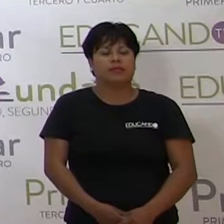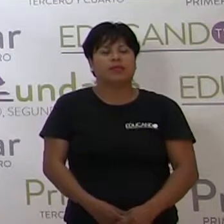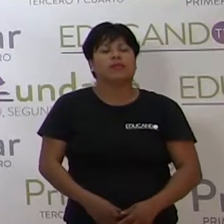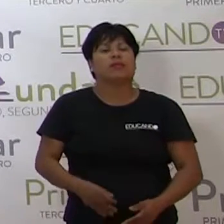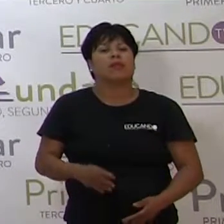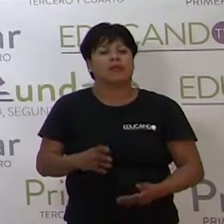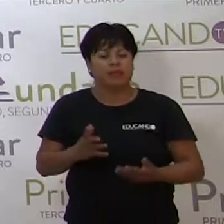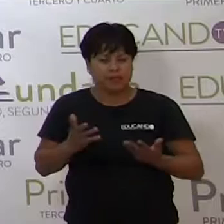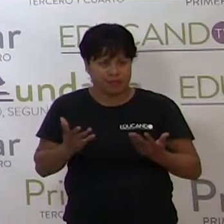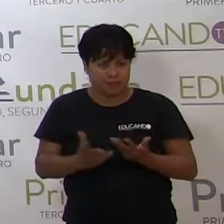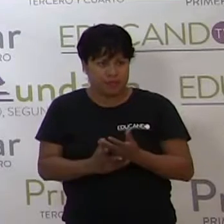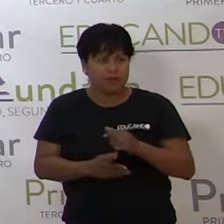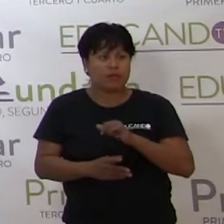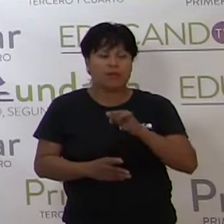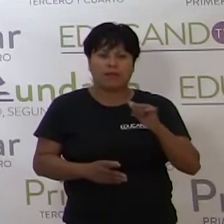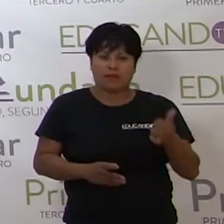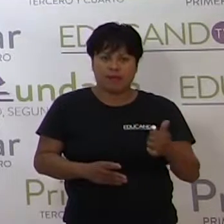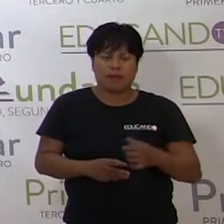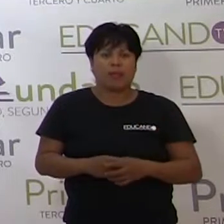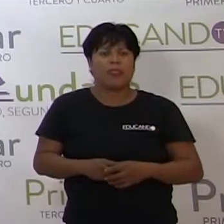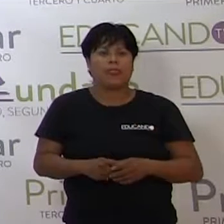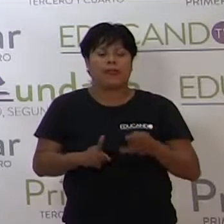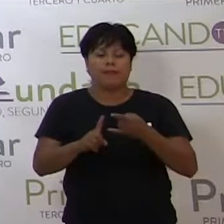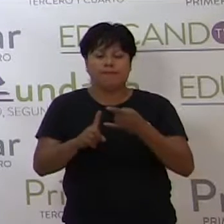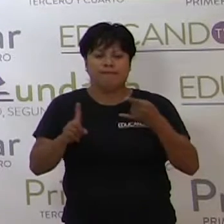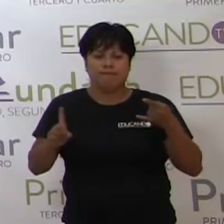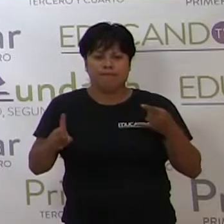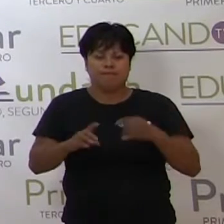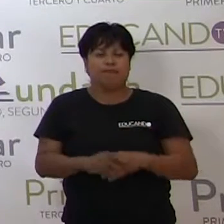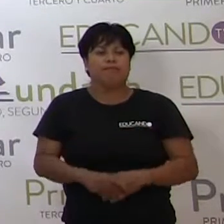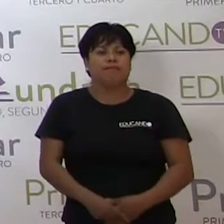Vamos con la siguiente rectángulo.